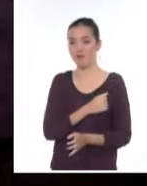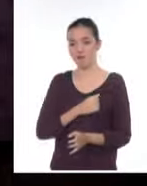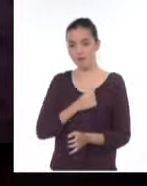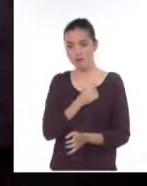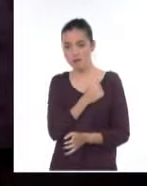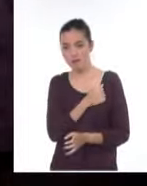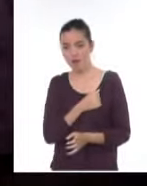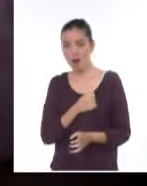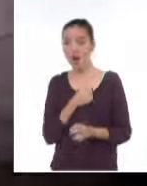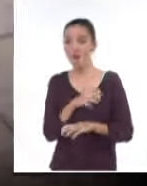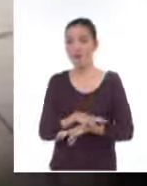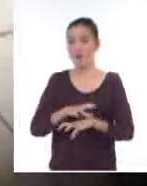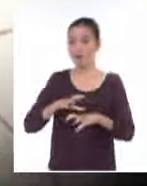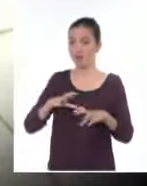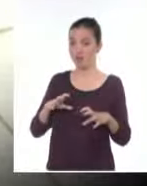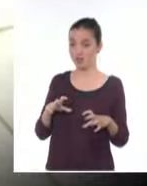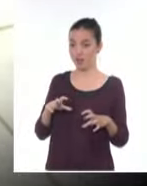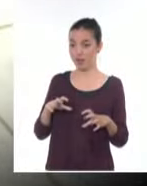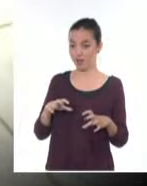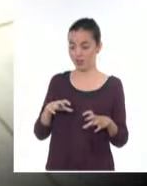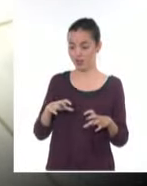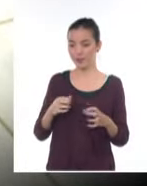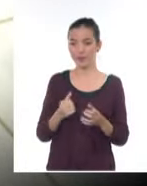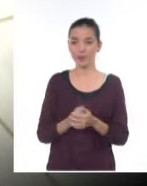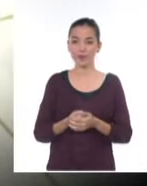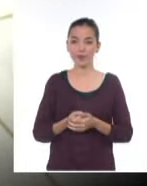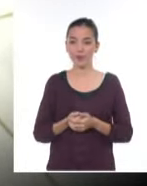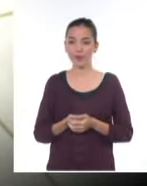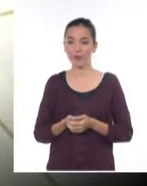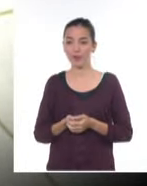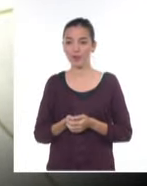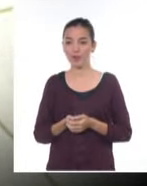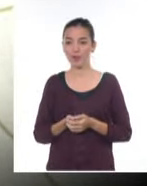esta hermosa e importante tarea por el bienestar animal y humano.